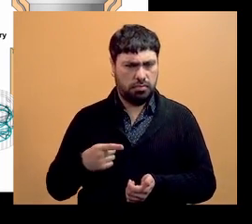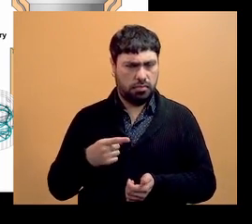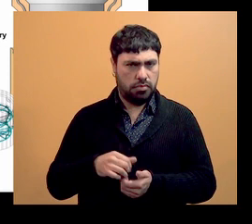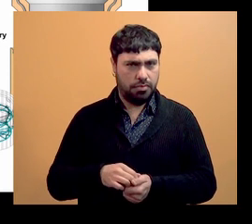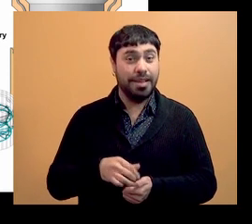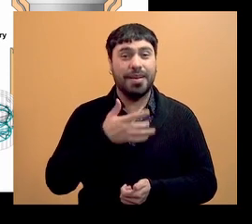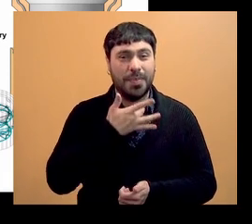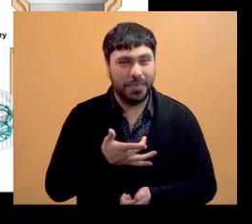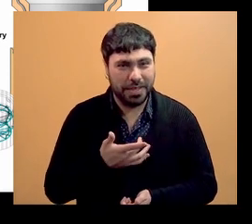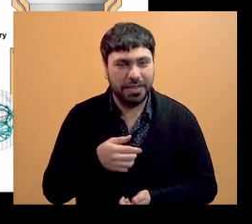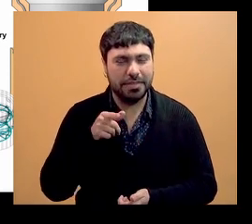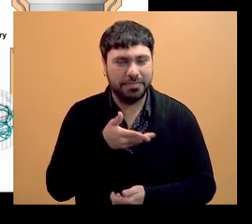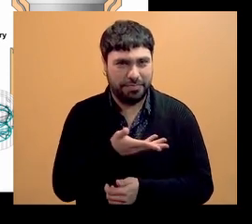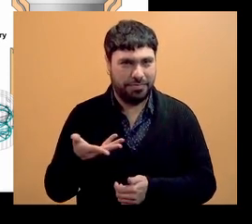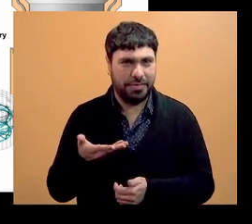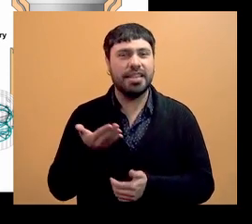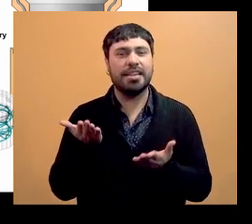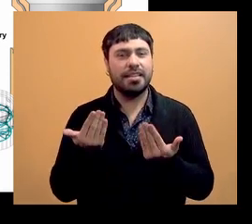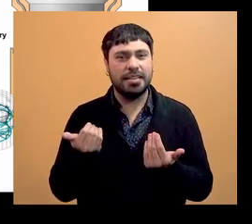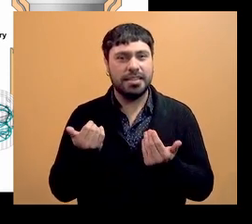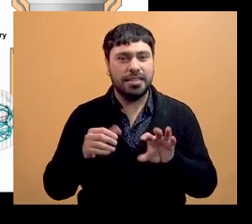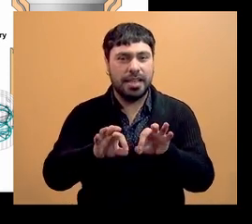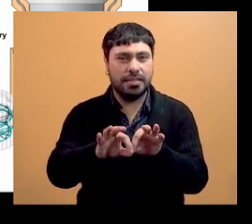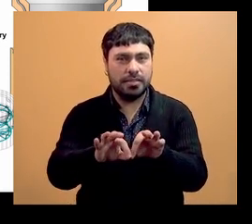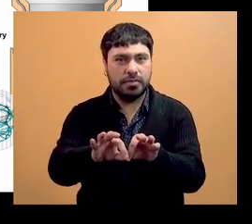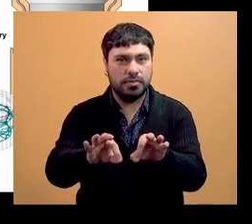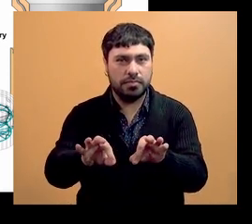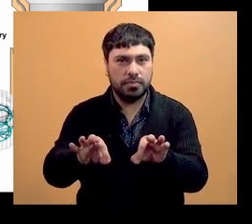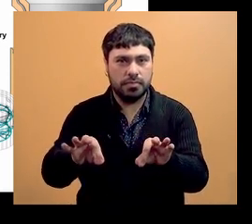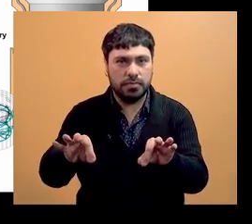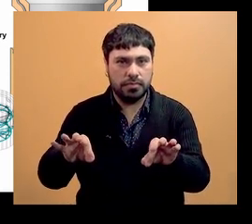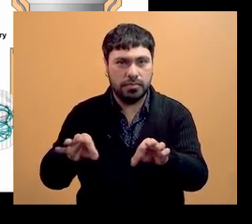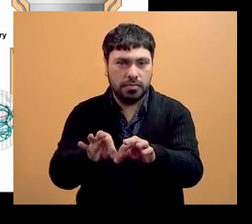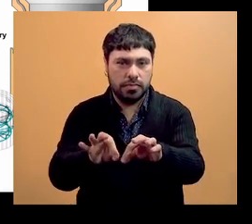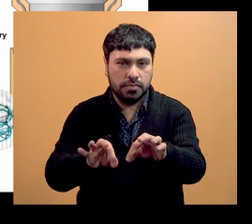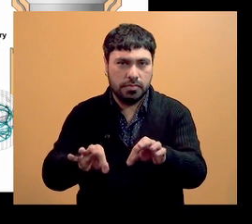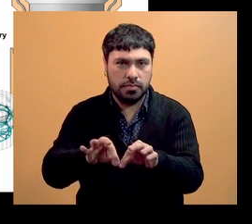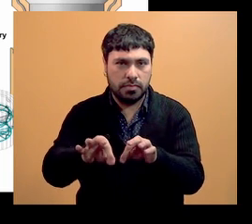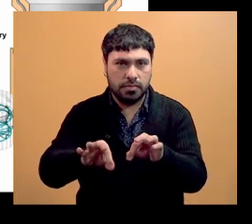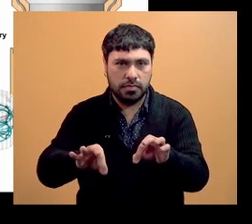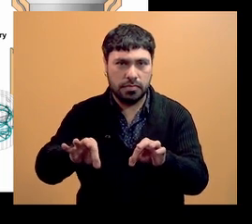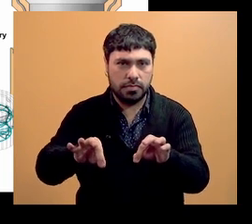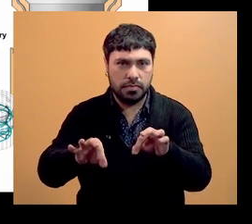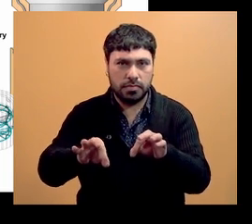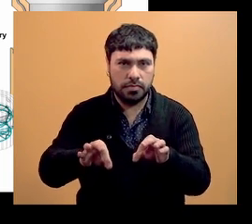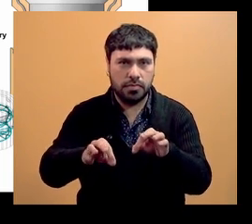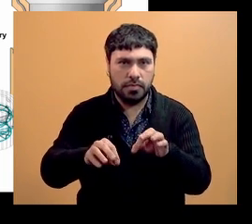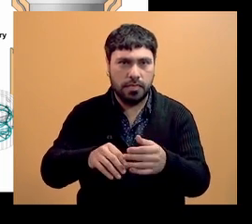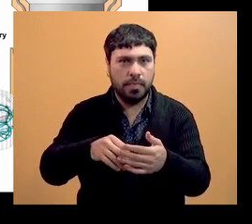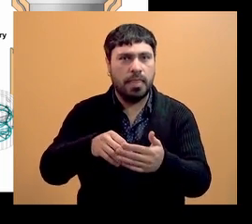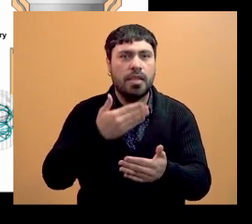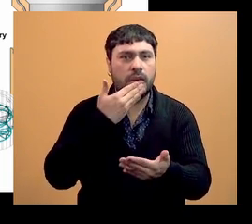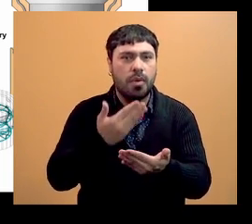de construir circuitos eléctricos hoy en día y que limita muchas veces lo que podemos hacer en el espacio, Es que tenemos que llevar los circuitos hechos